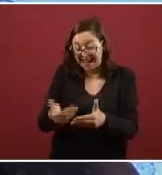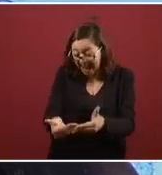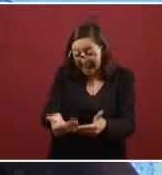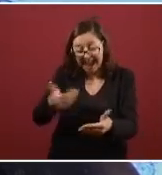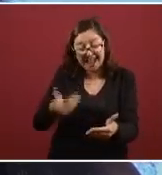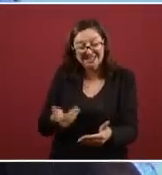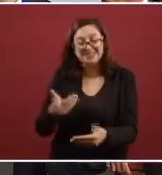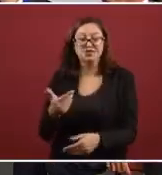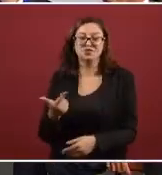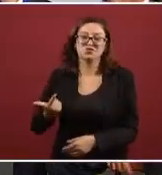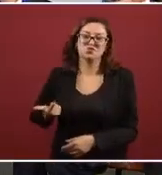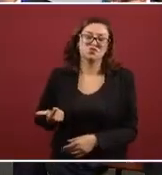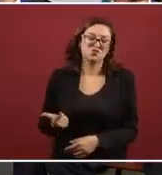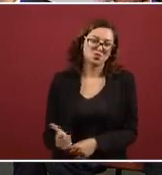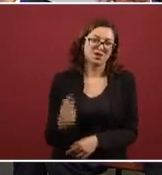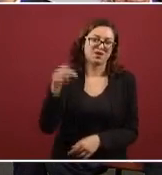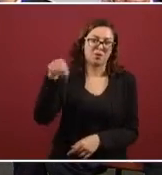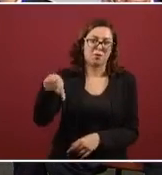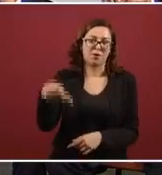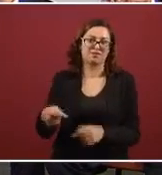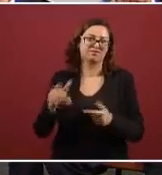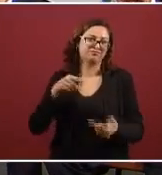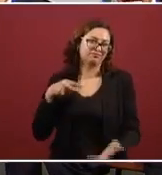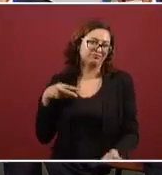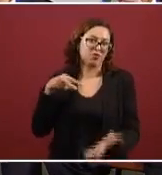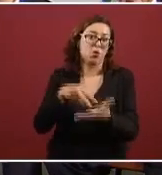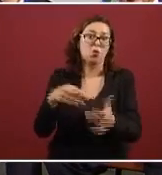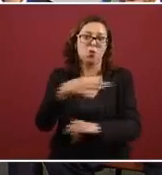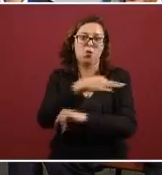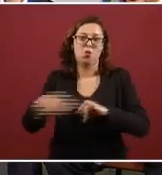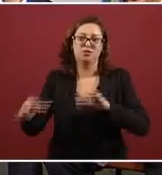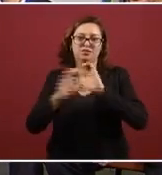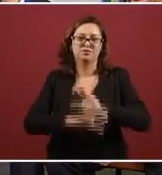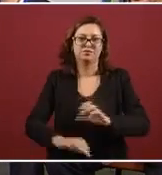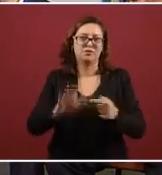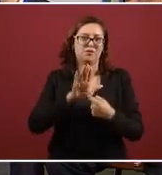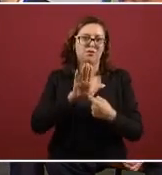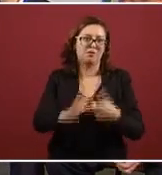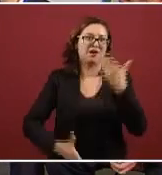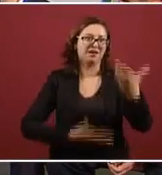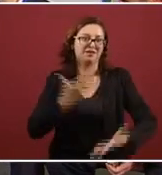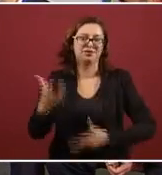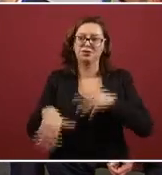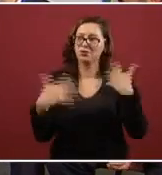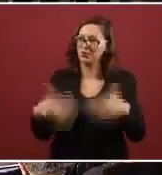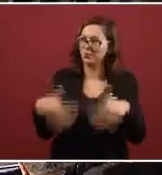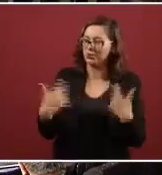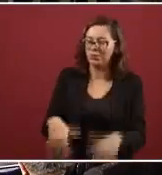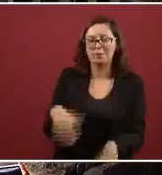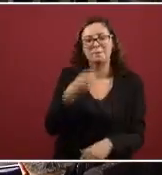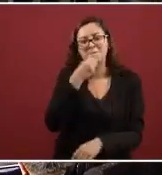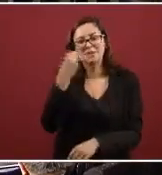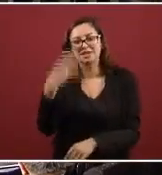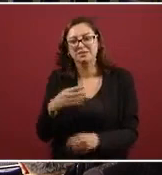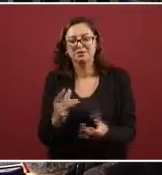justamente sucede el grito de independencia, sea quien la última representación. Muchas gracias, presidente, es todo.